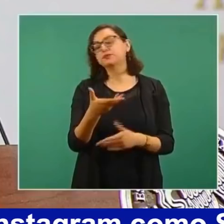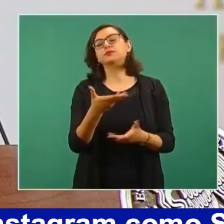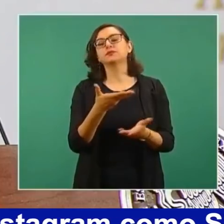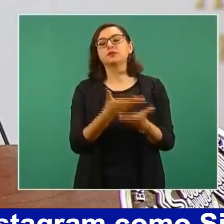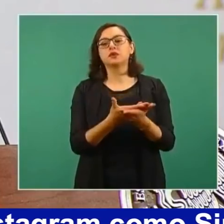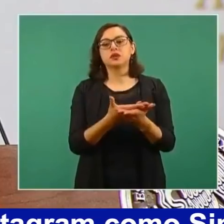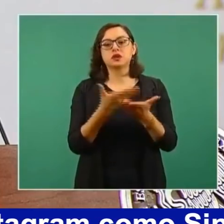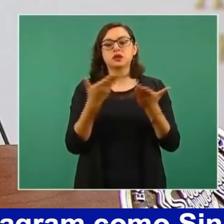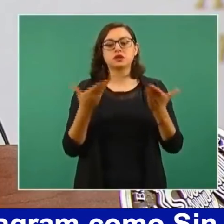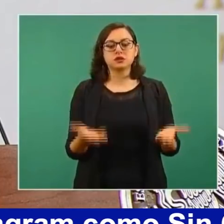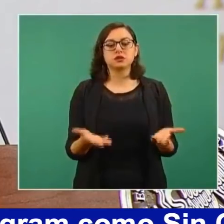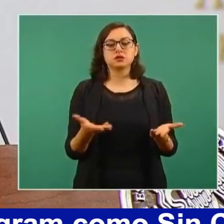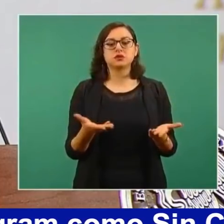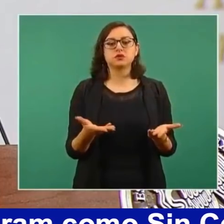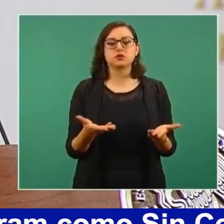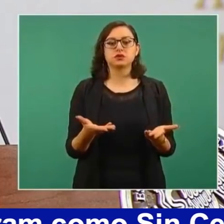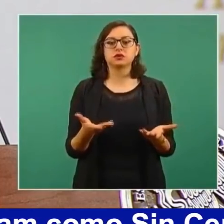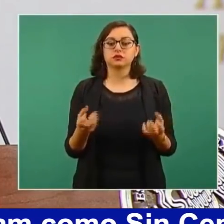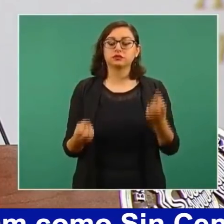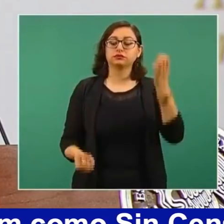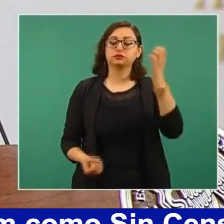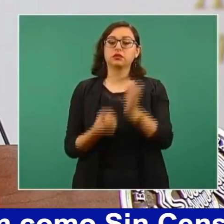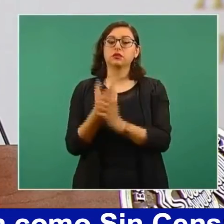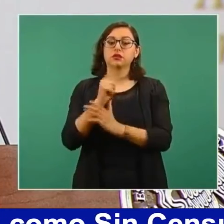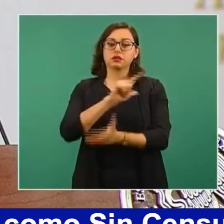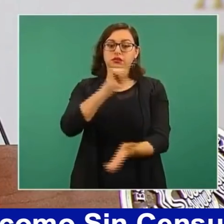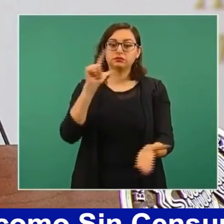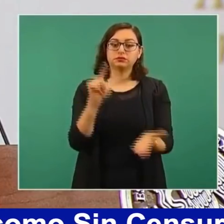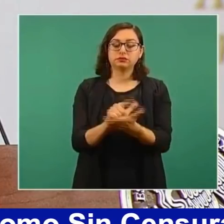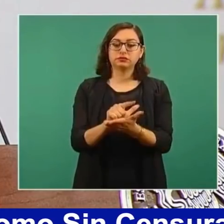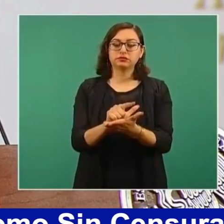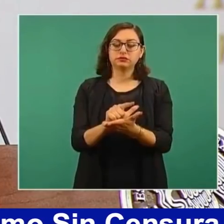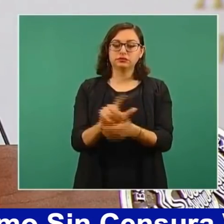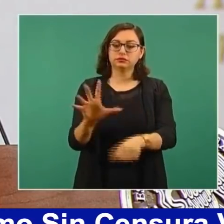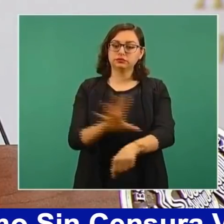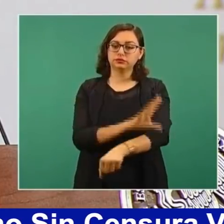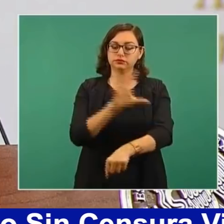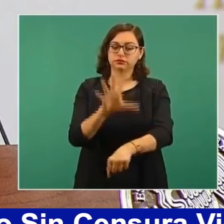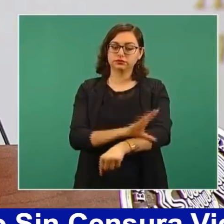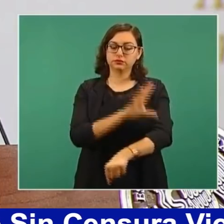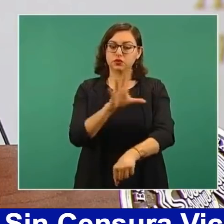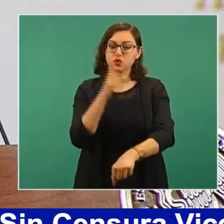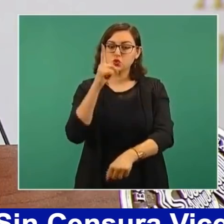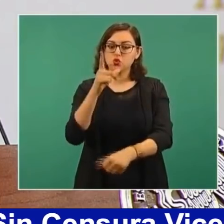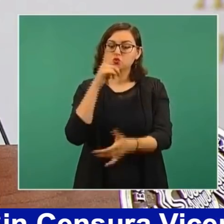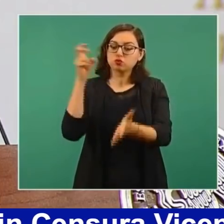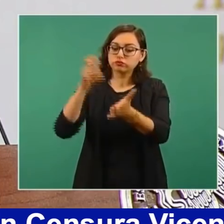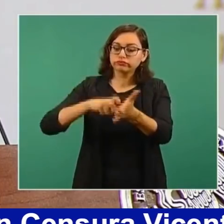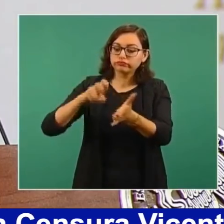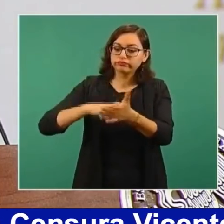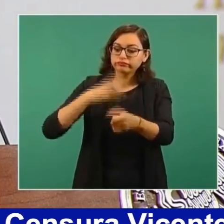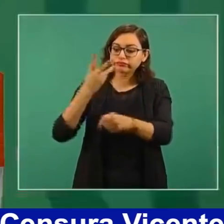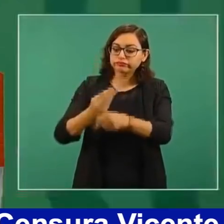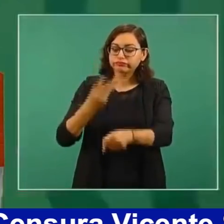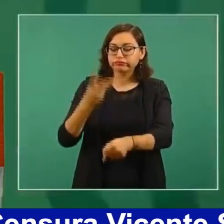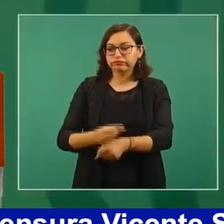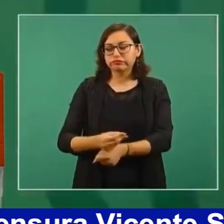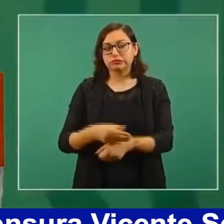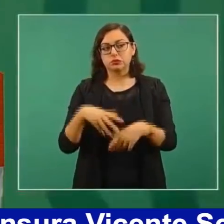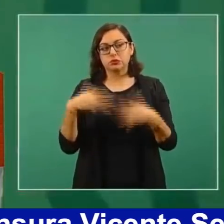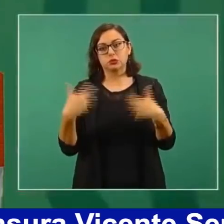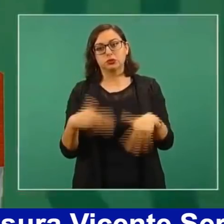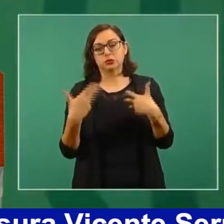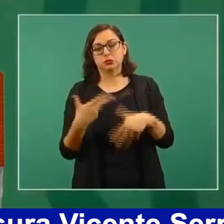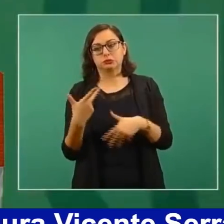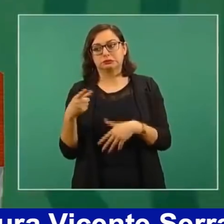ahora con la ley de energía eléctrica ha habido tanta polémica. Yo espero que